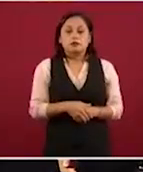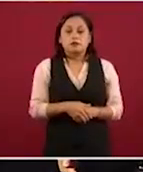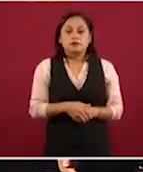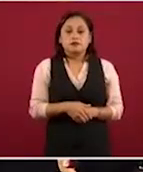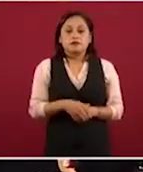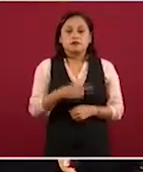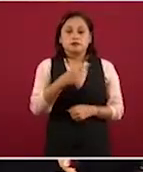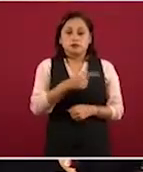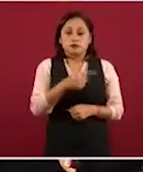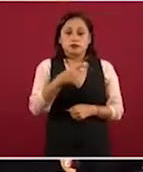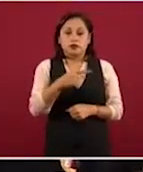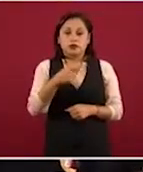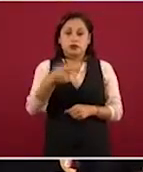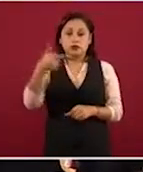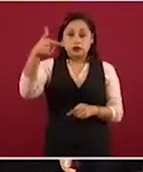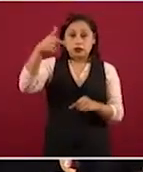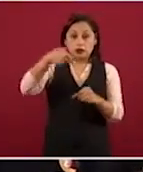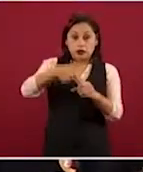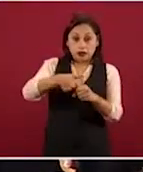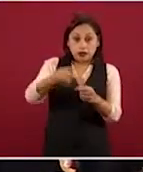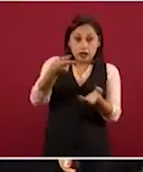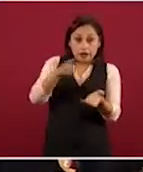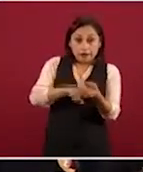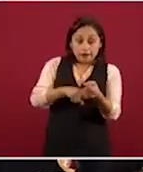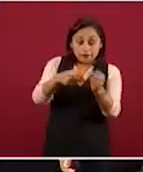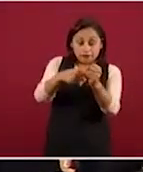en tanques de gasolina.